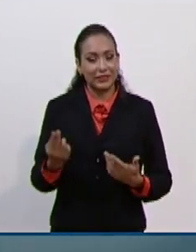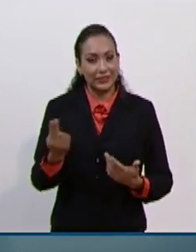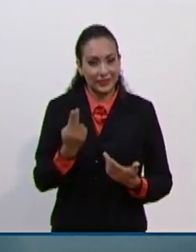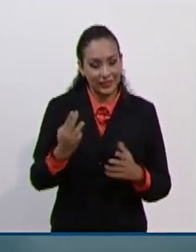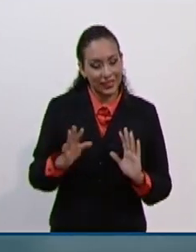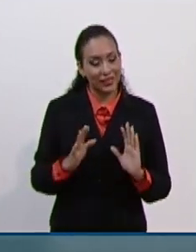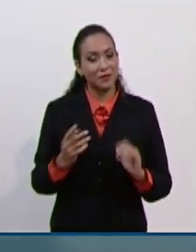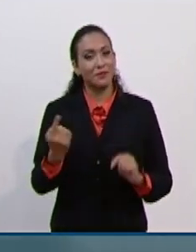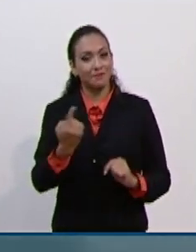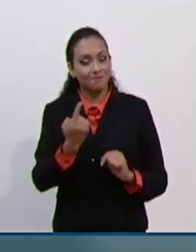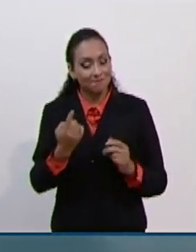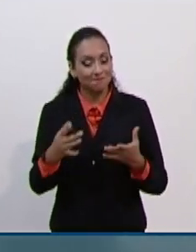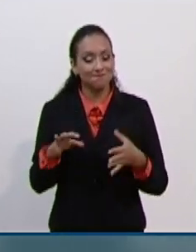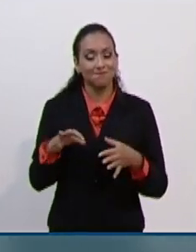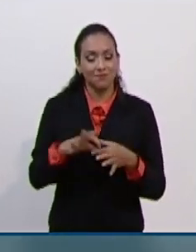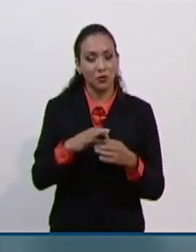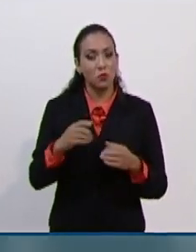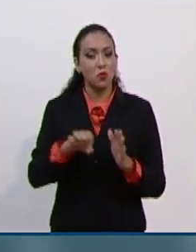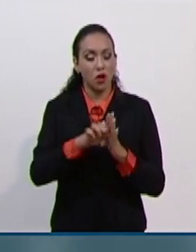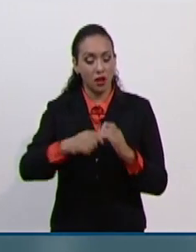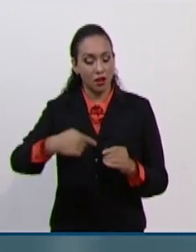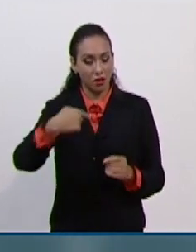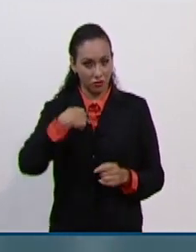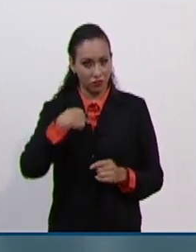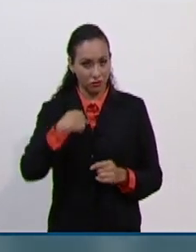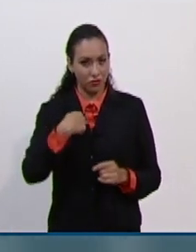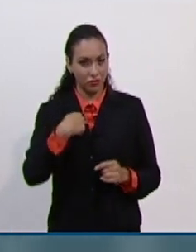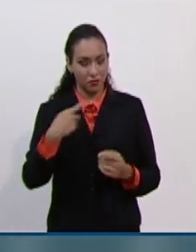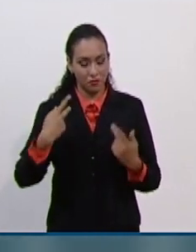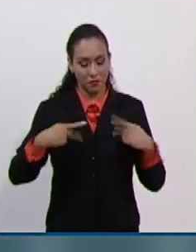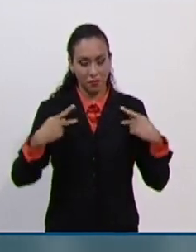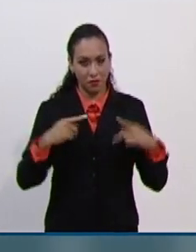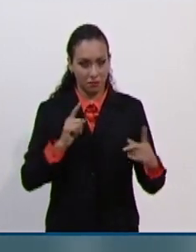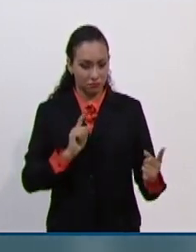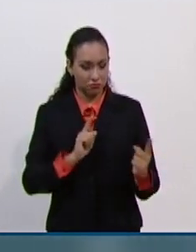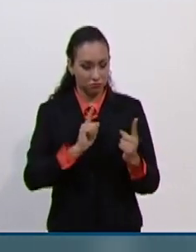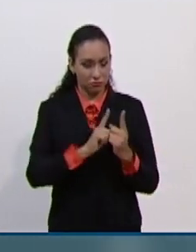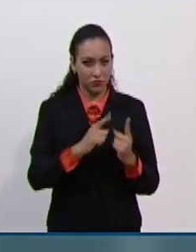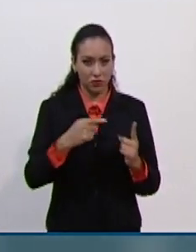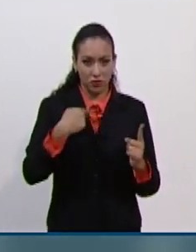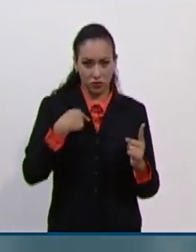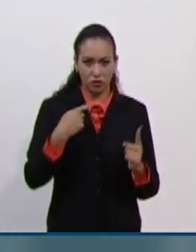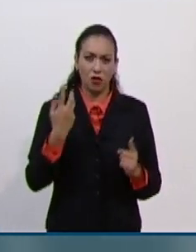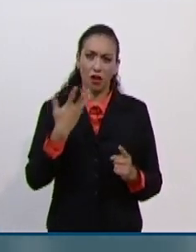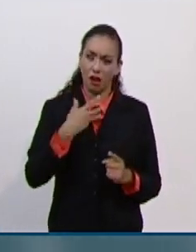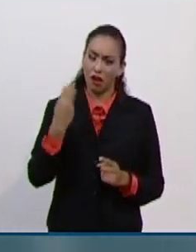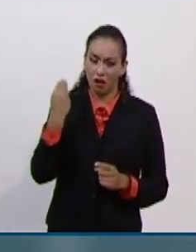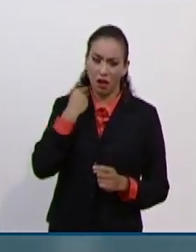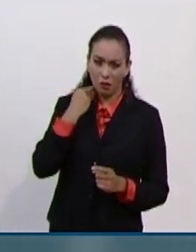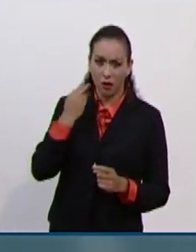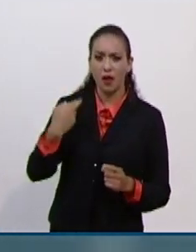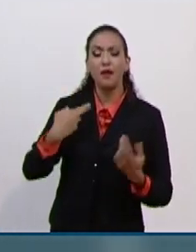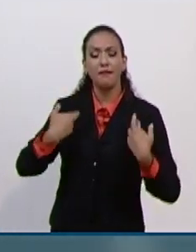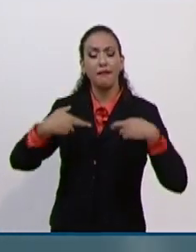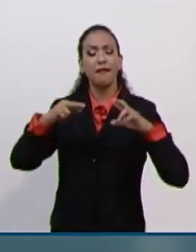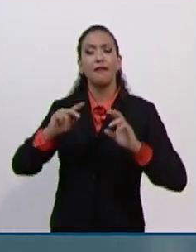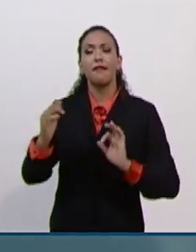totalitarismo al respecto es que yo tengo a esa persona, ese defensor que me